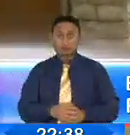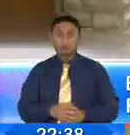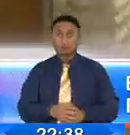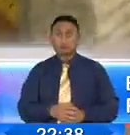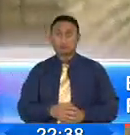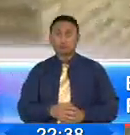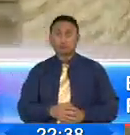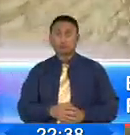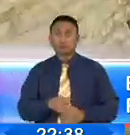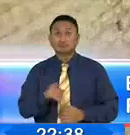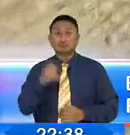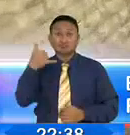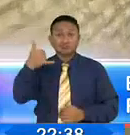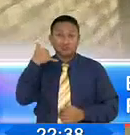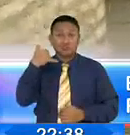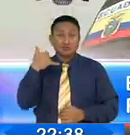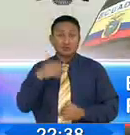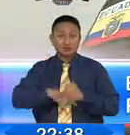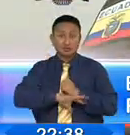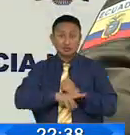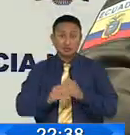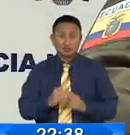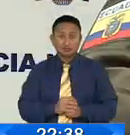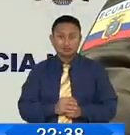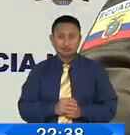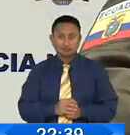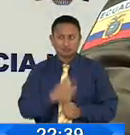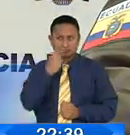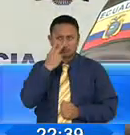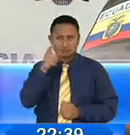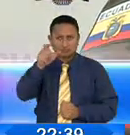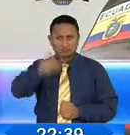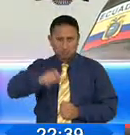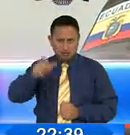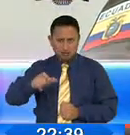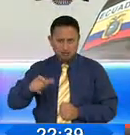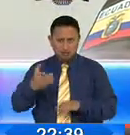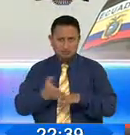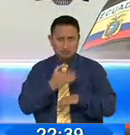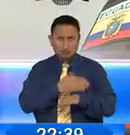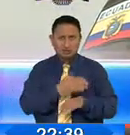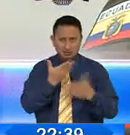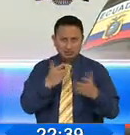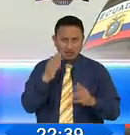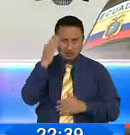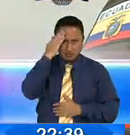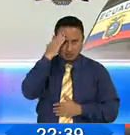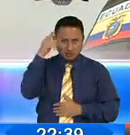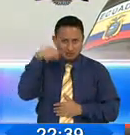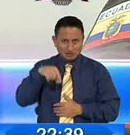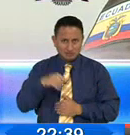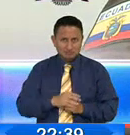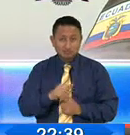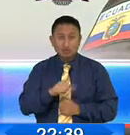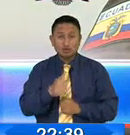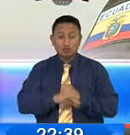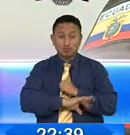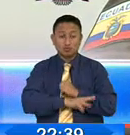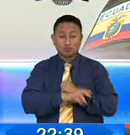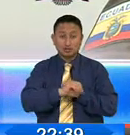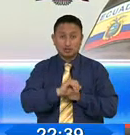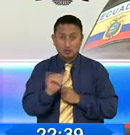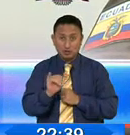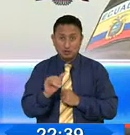especialmente de teléfonos celulares. Nos percatamos de la presencia de estos ciudadanos que ya ya habían cometido otros delitos de